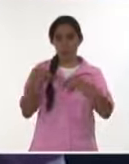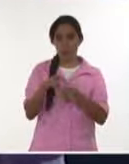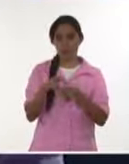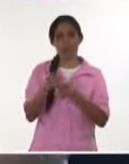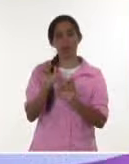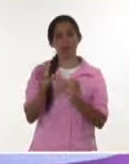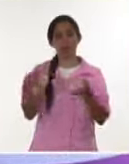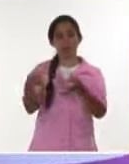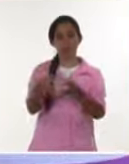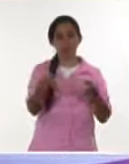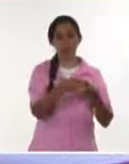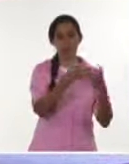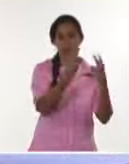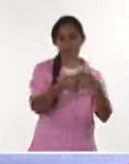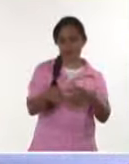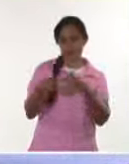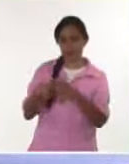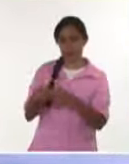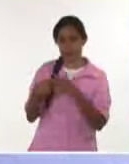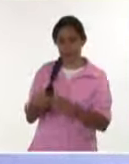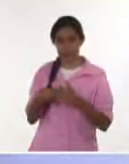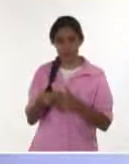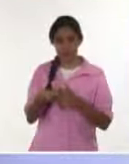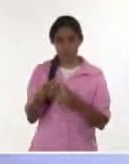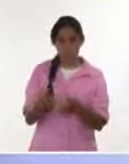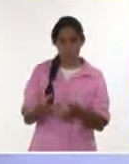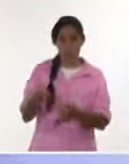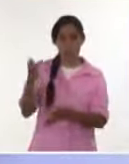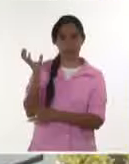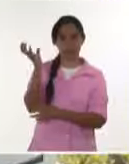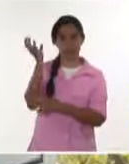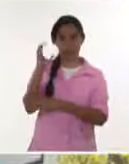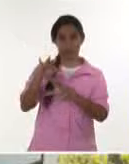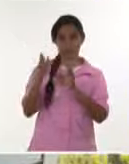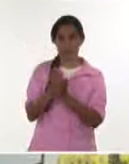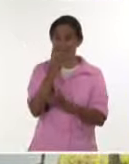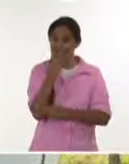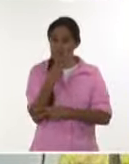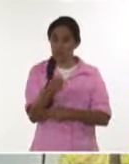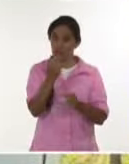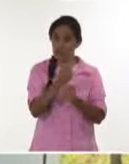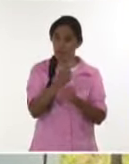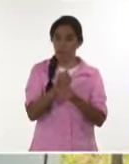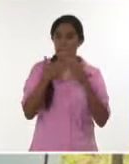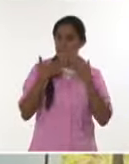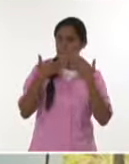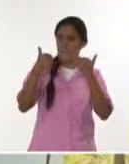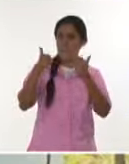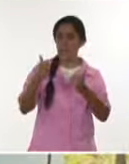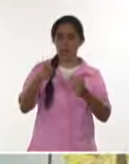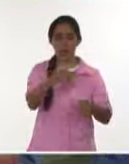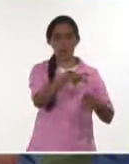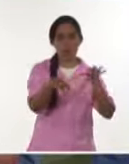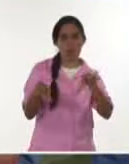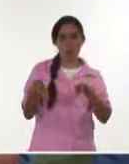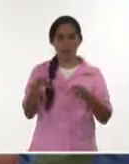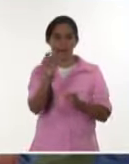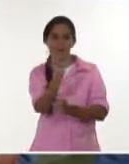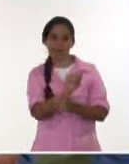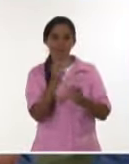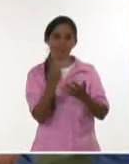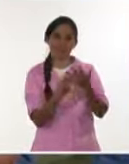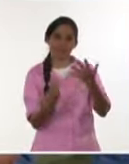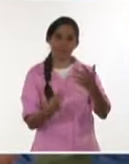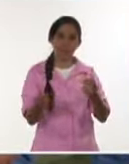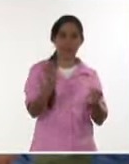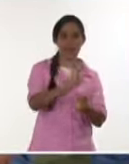en la cosecha, la atención a los trabajadores y el mejoramiento del entorno del central. Mientras, el René